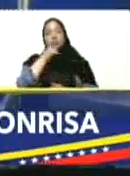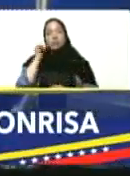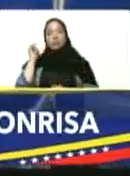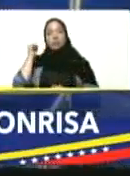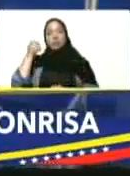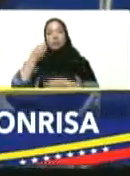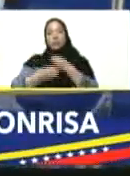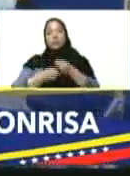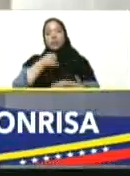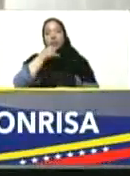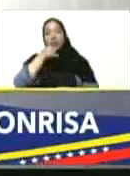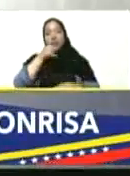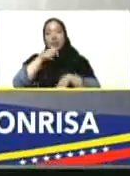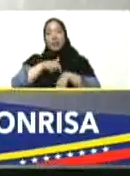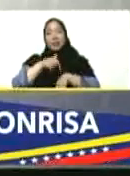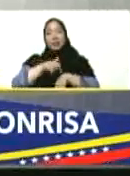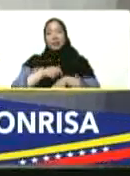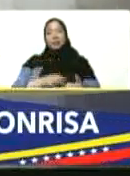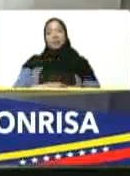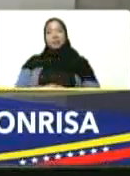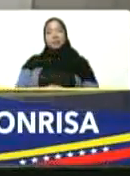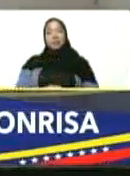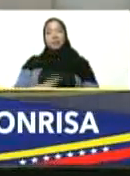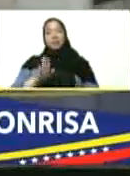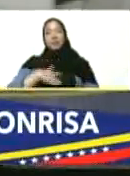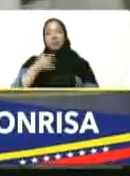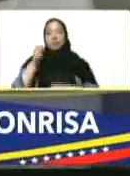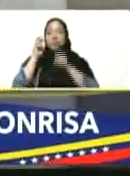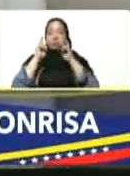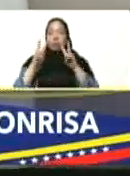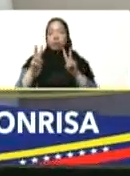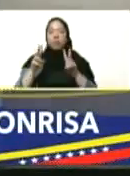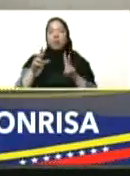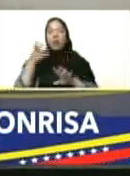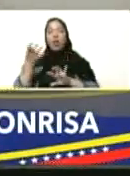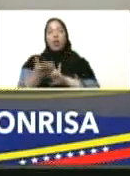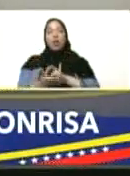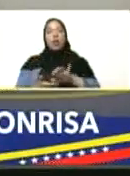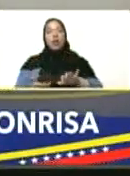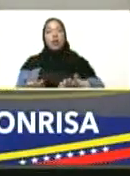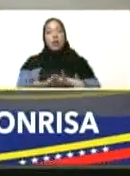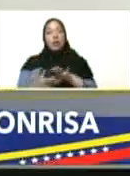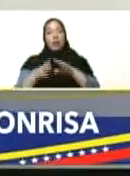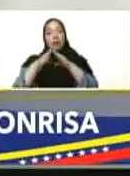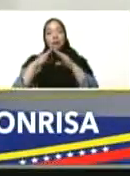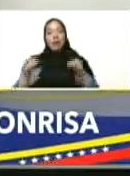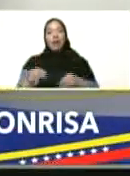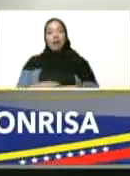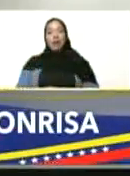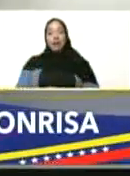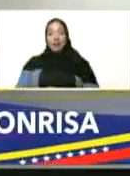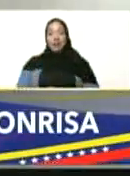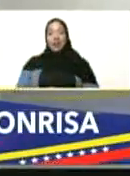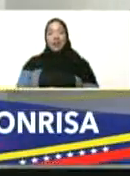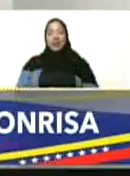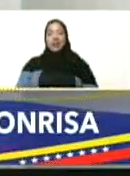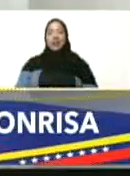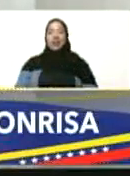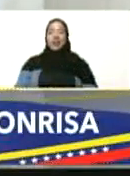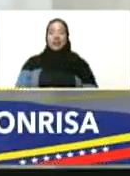en mantenimiento, como usted lo puede ver, impecable. Todo, jardinería,